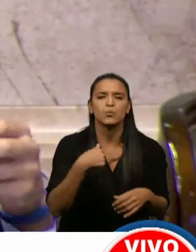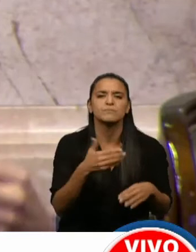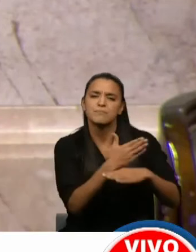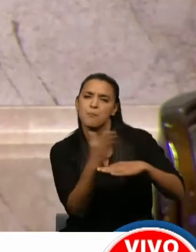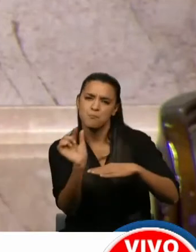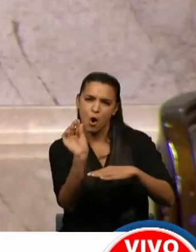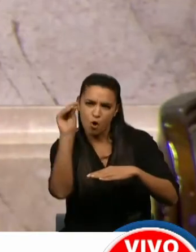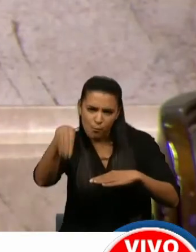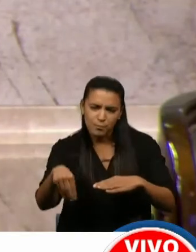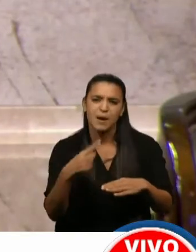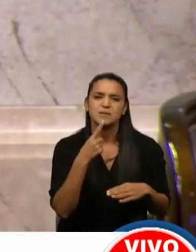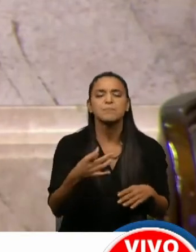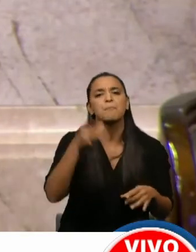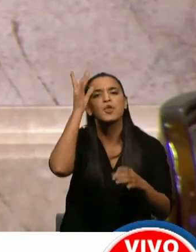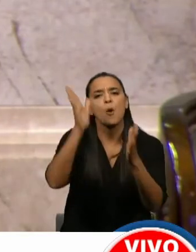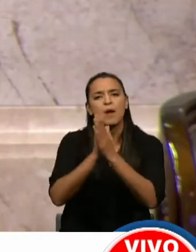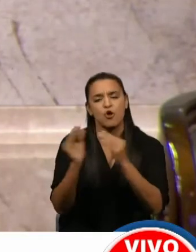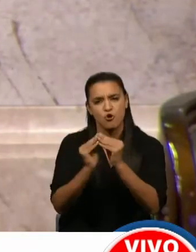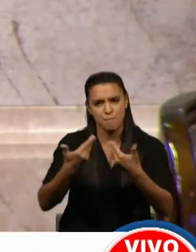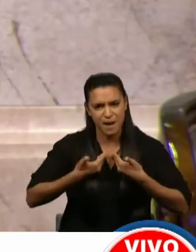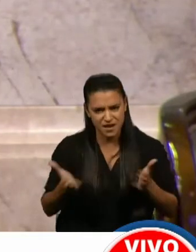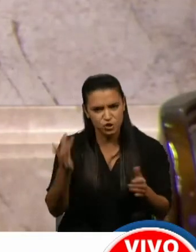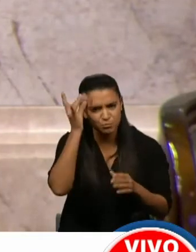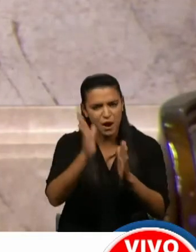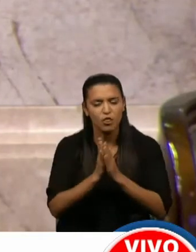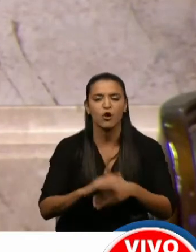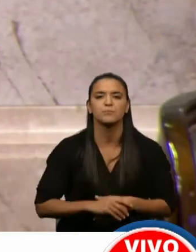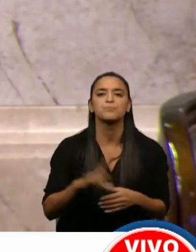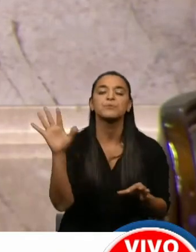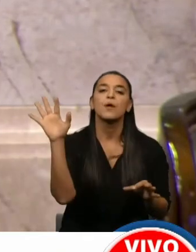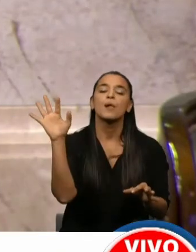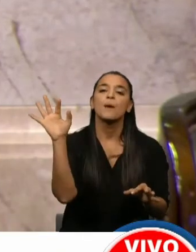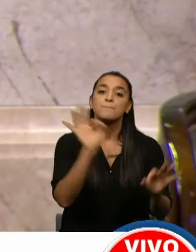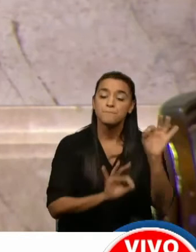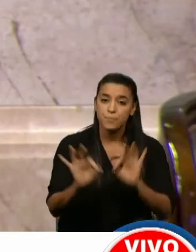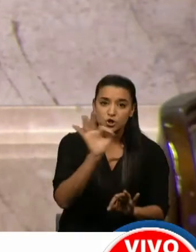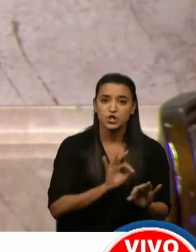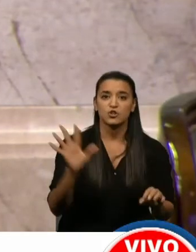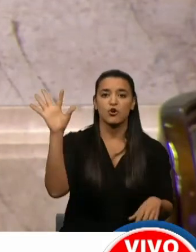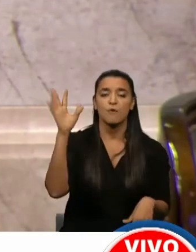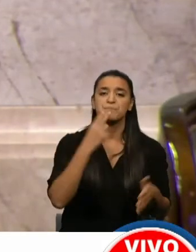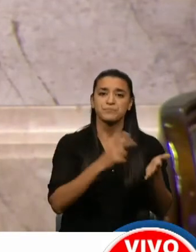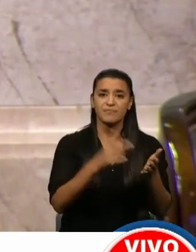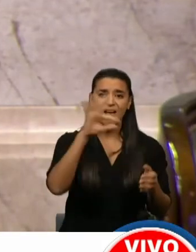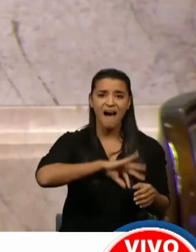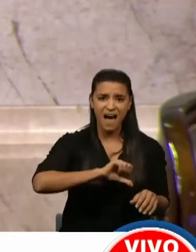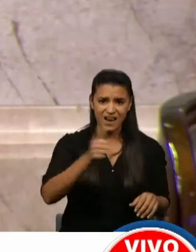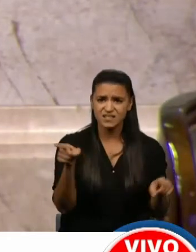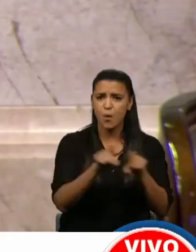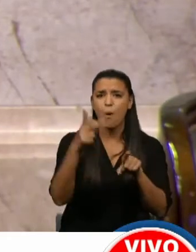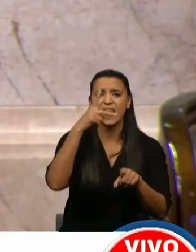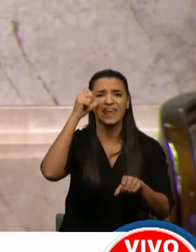un poquito más, le pido disculpas a mis colegas. El proyecto de ganancias, como dijo el diputado